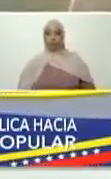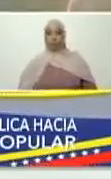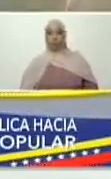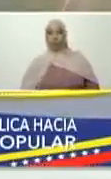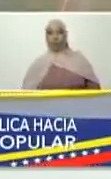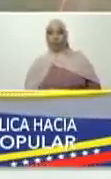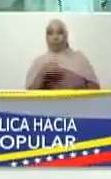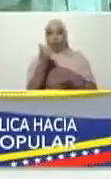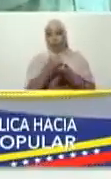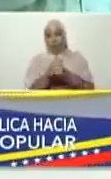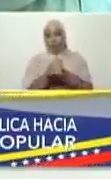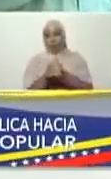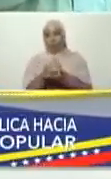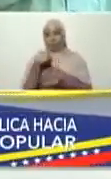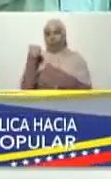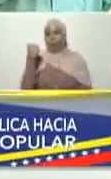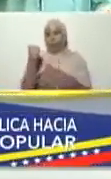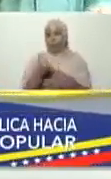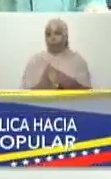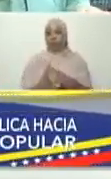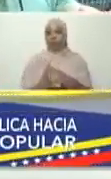Amén. Así sea, pues.